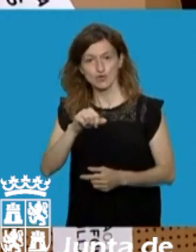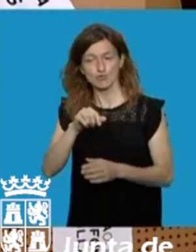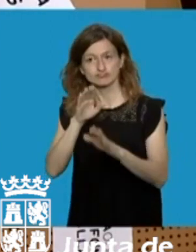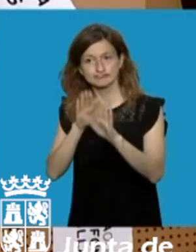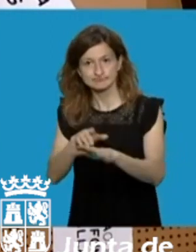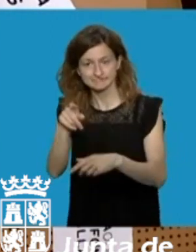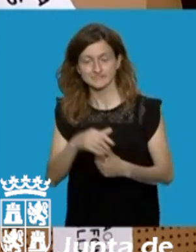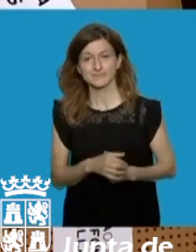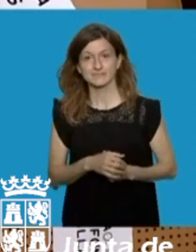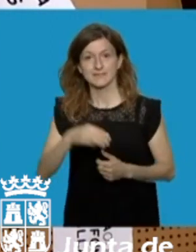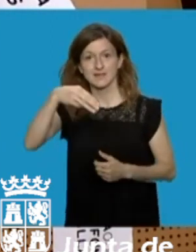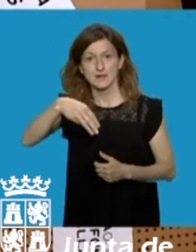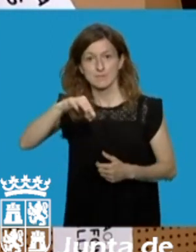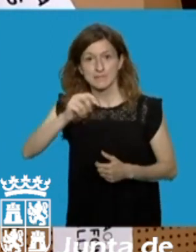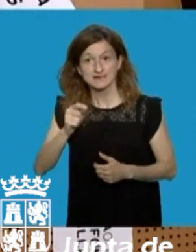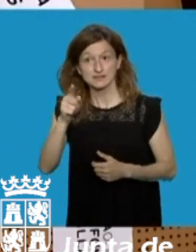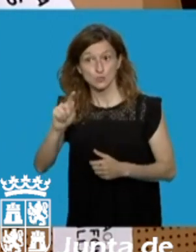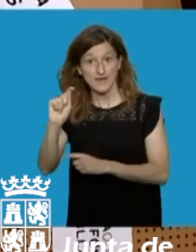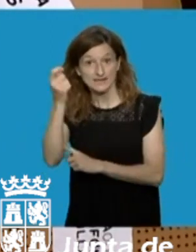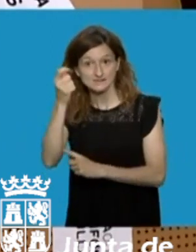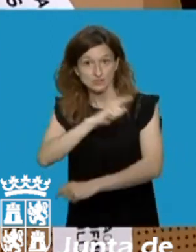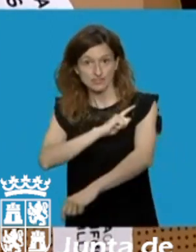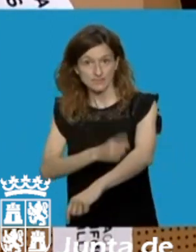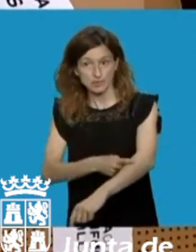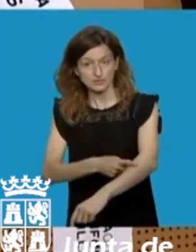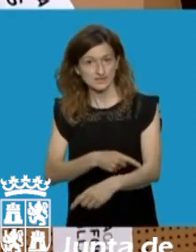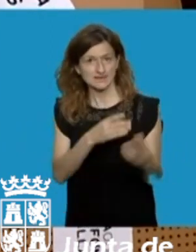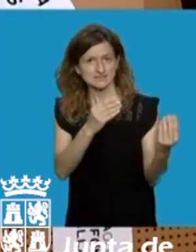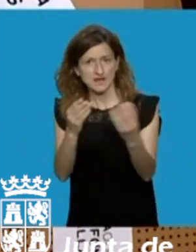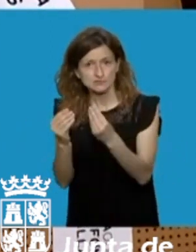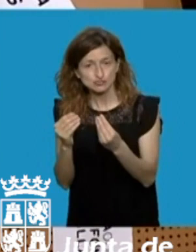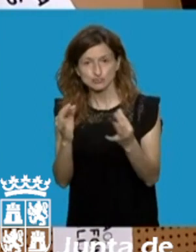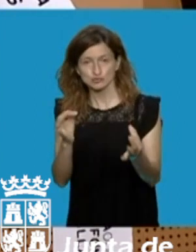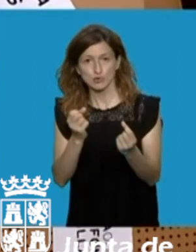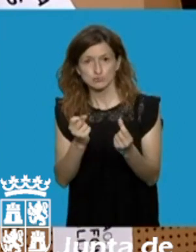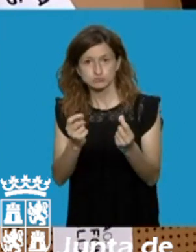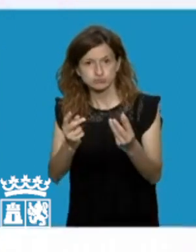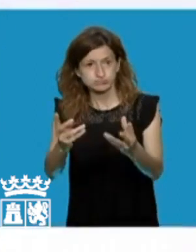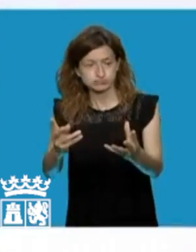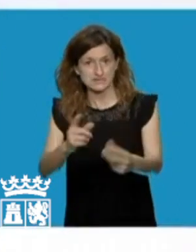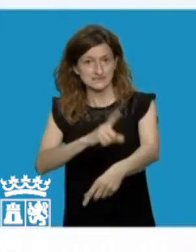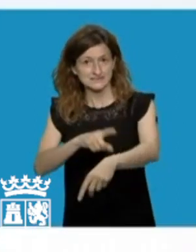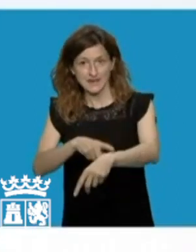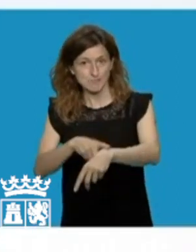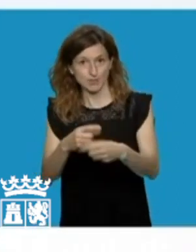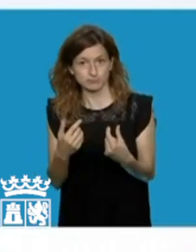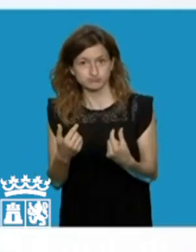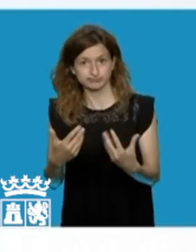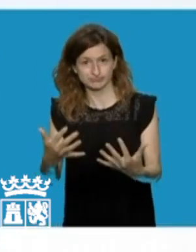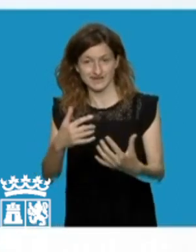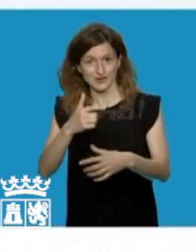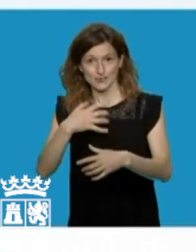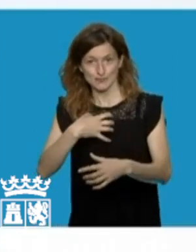admirador. Marta, tus éxitos deportivos son tantos que enumerarlos excedería con mucho tiempo el tiempo que tengo asignado